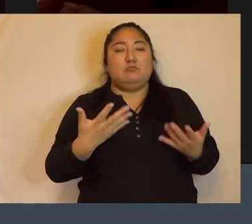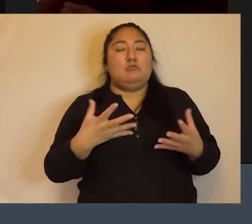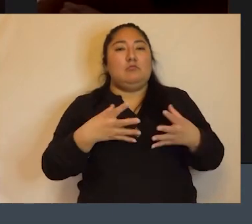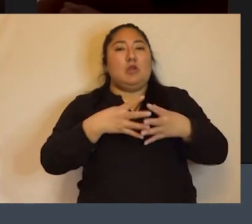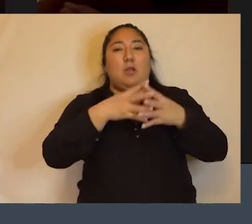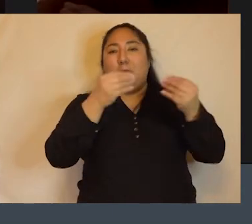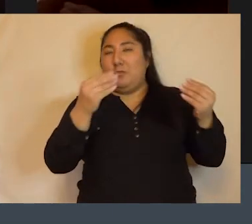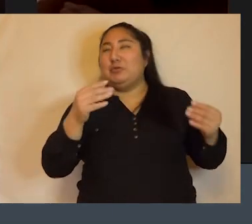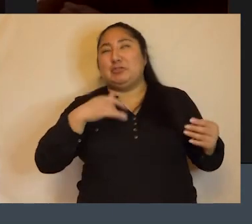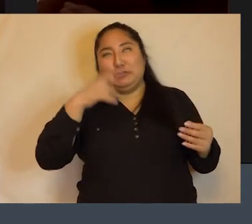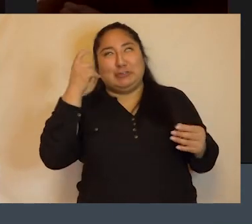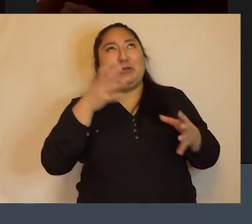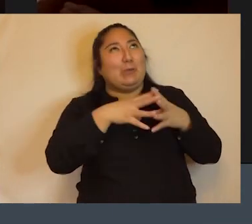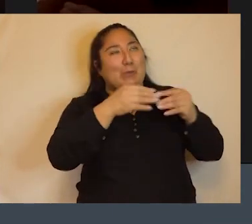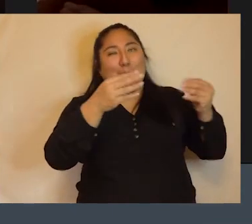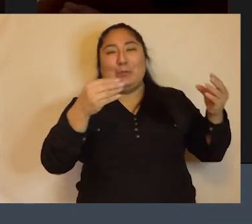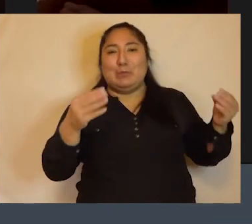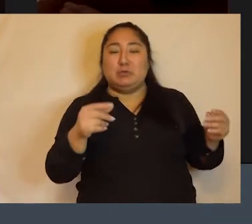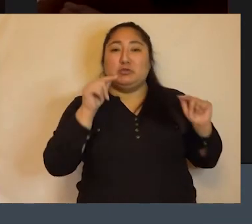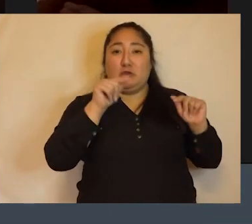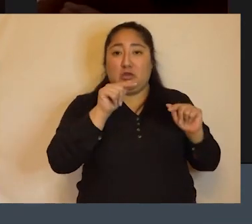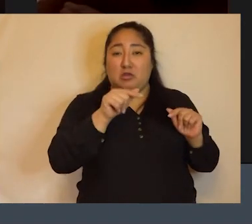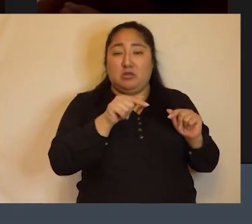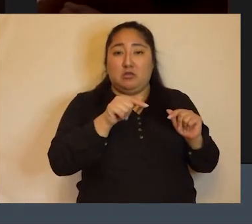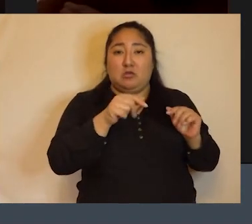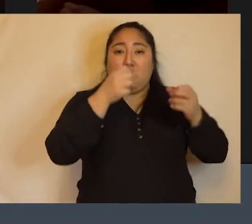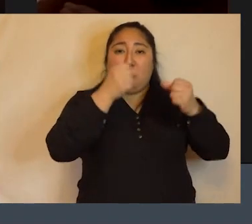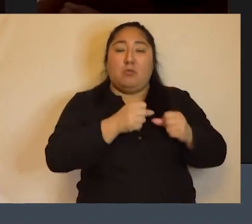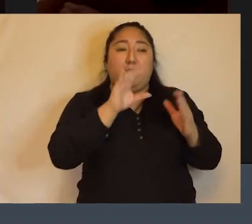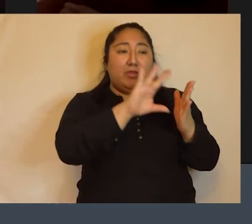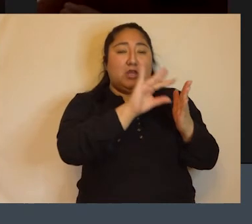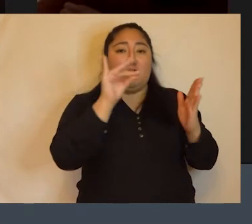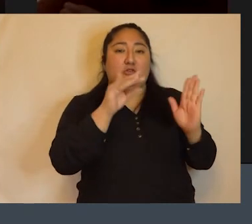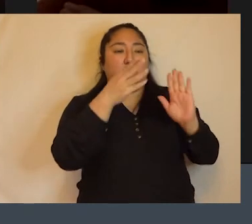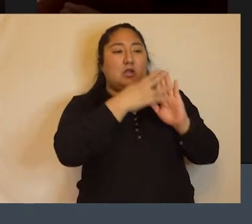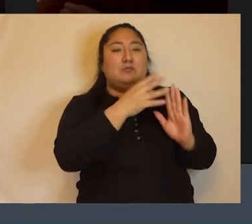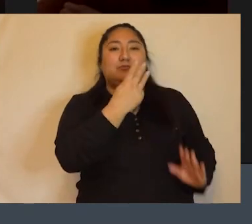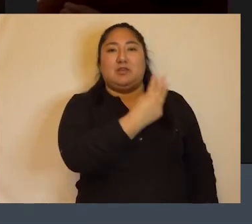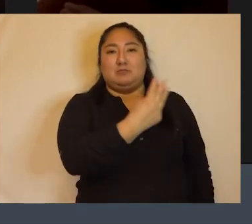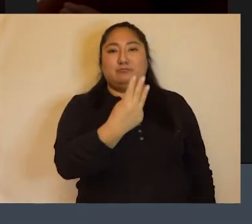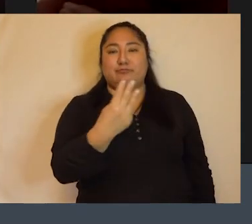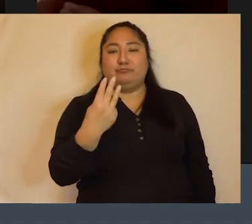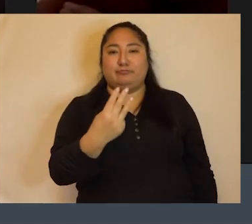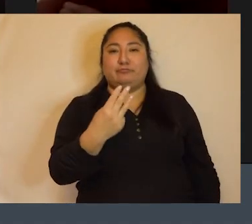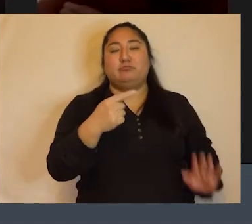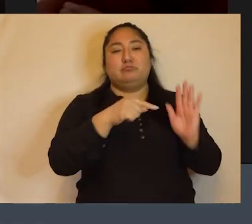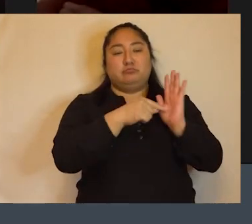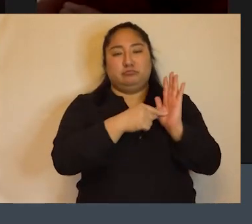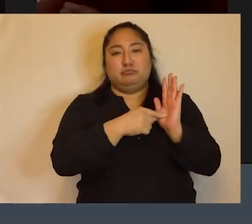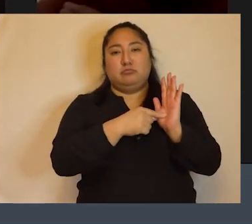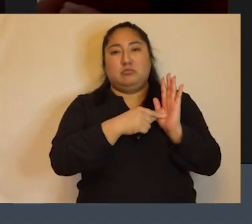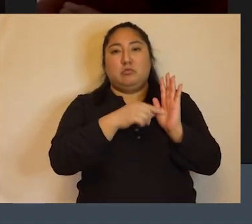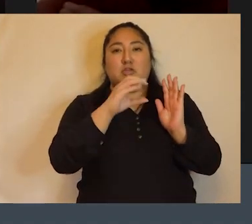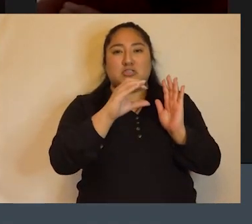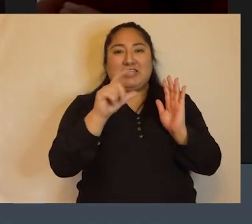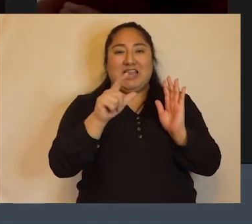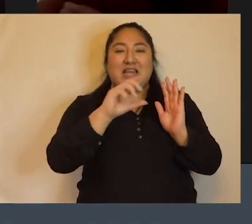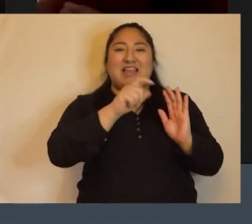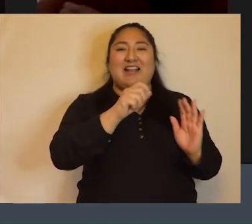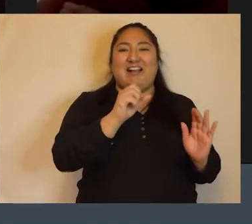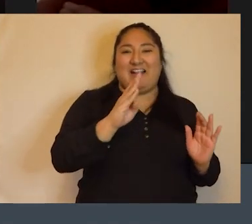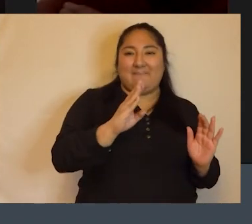o sea, a bastantes de ellos, digamos, y esos lo pueden encontrar también en nuestra página